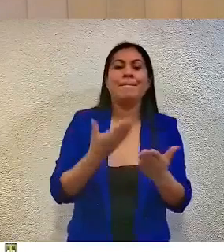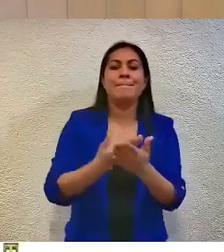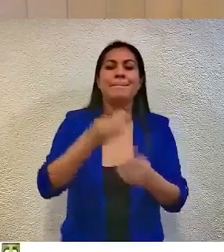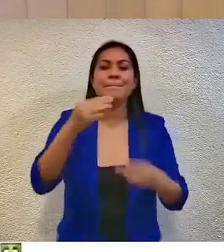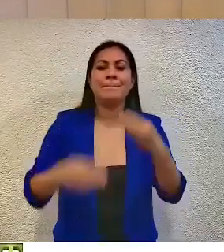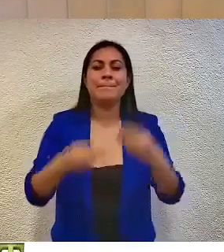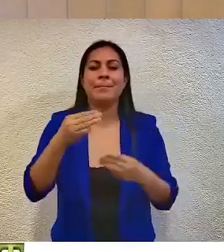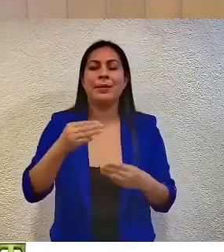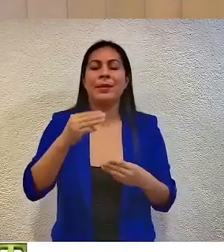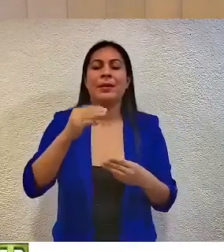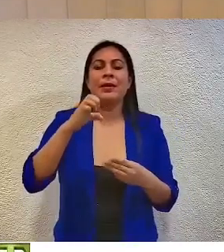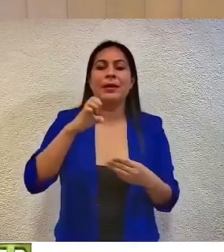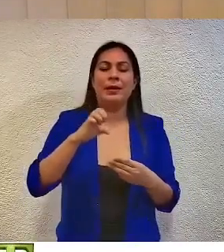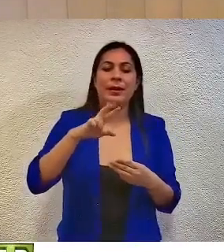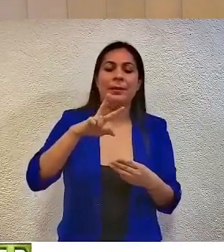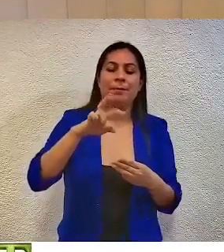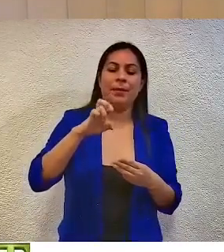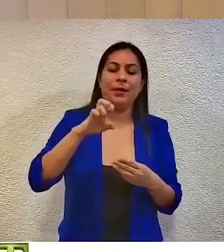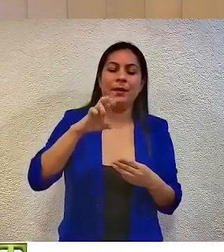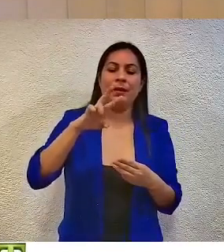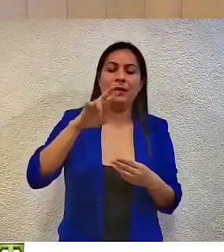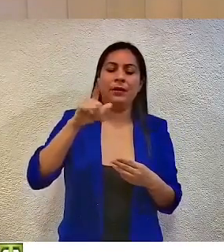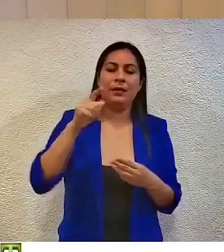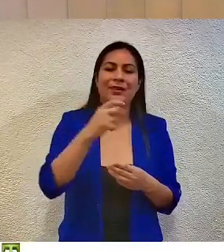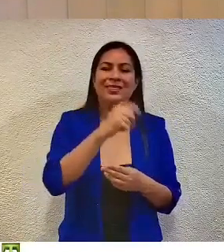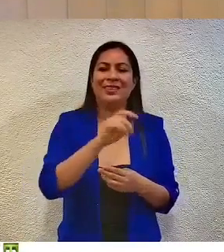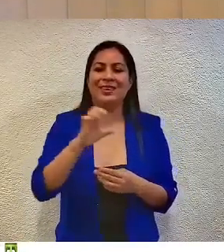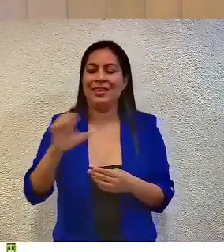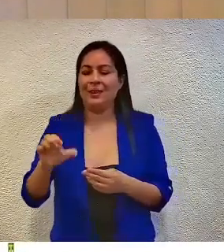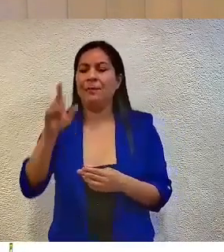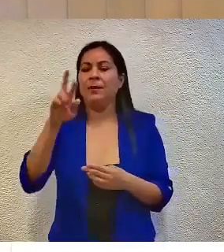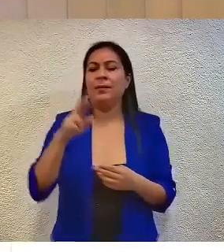magistrada Evelyn Rodríguez Chinol en el expediente